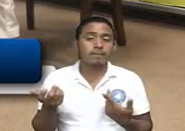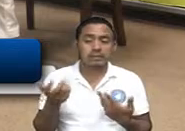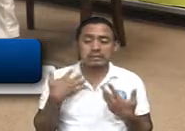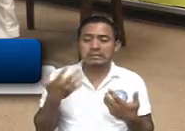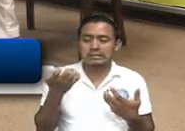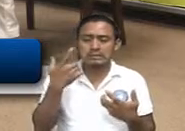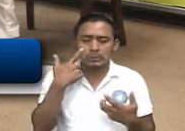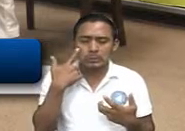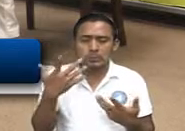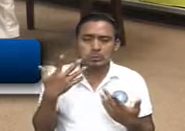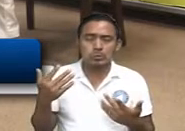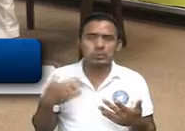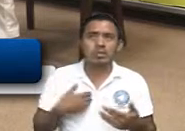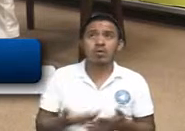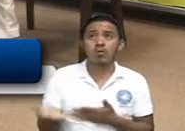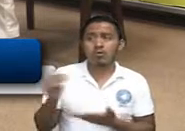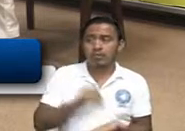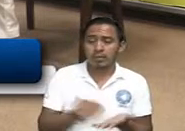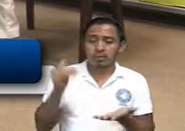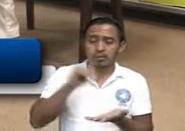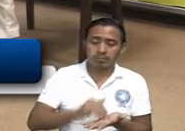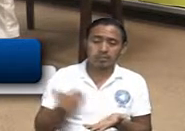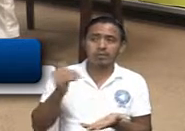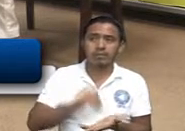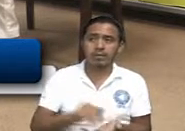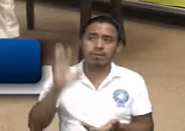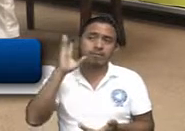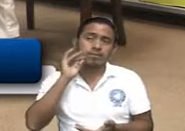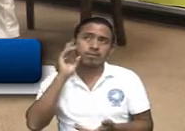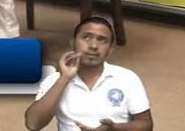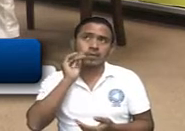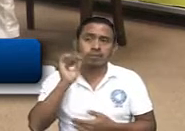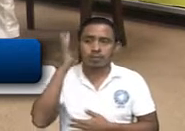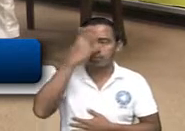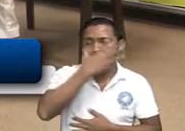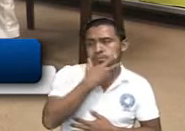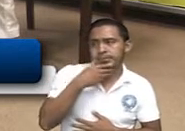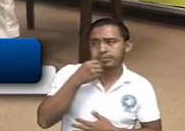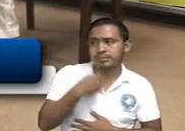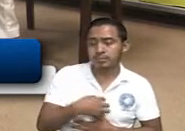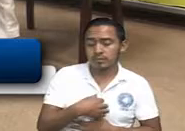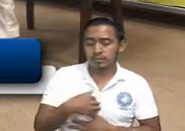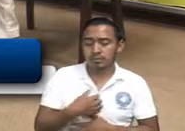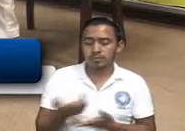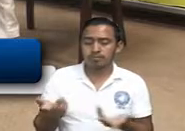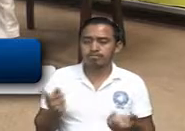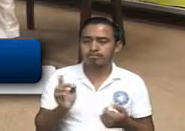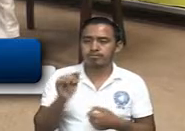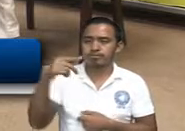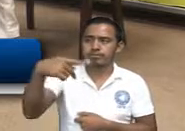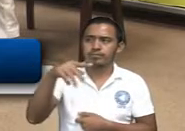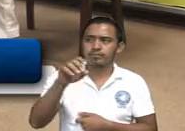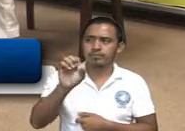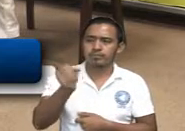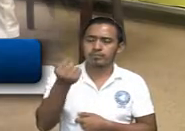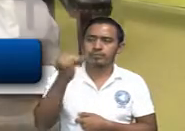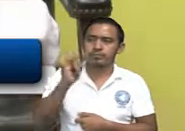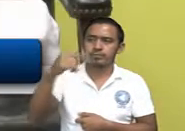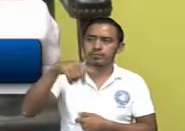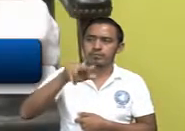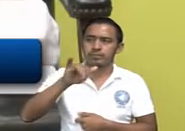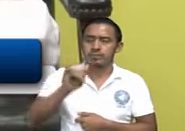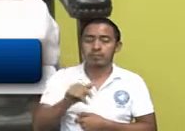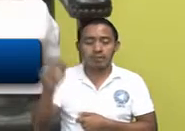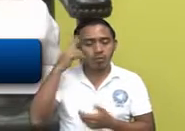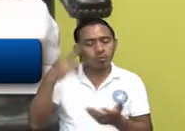o no, vuelve a nacer. Y hemos tenido experiencias bonitas como psiquiatras. Por ejemplo, yo recuerdo una adolescente de más o menos